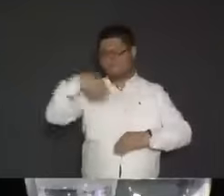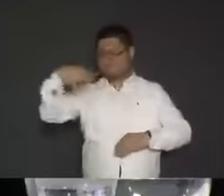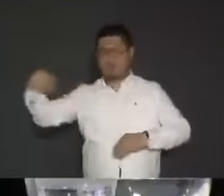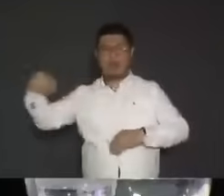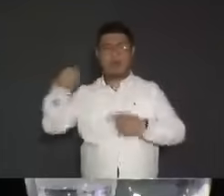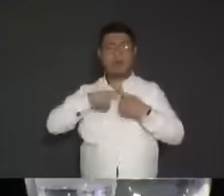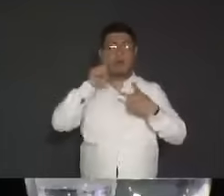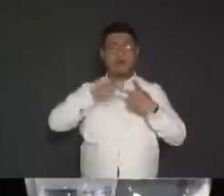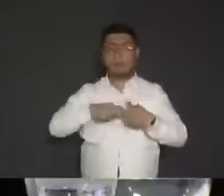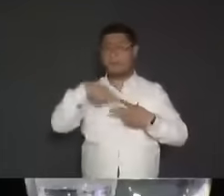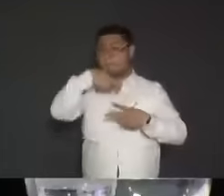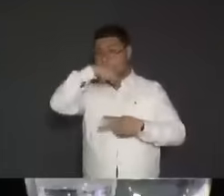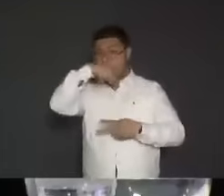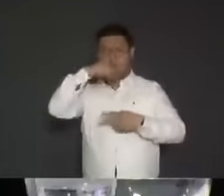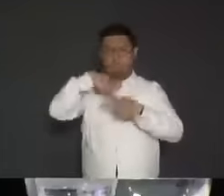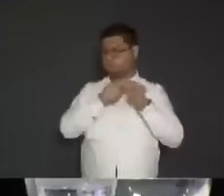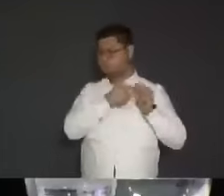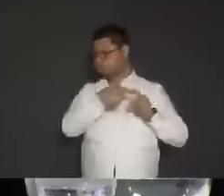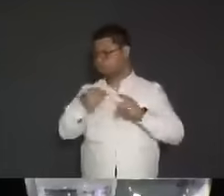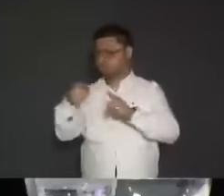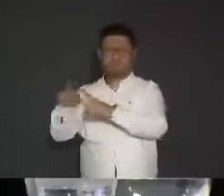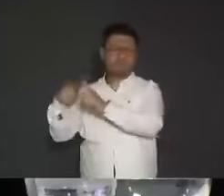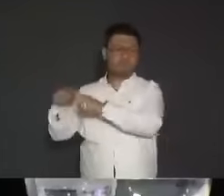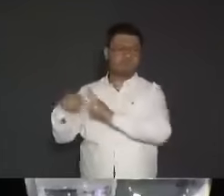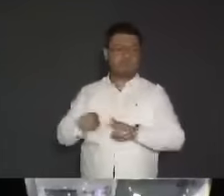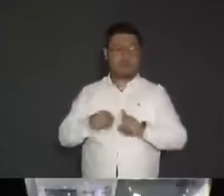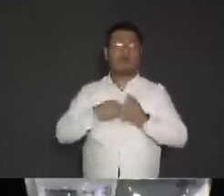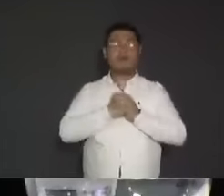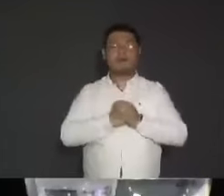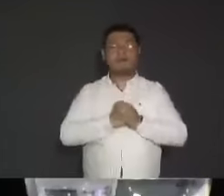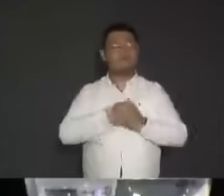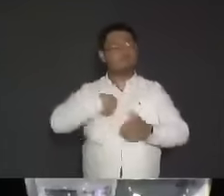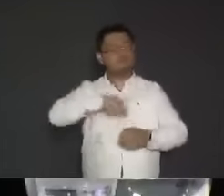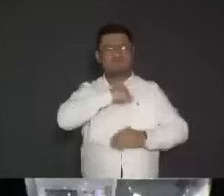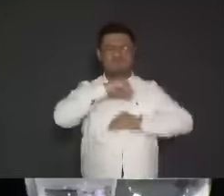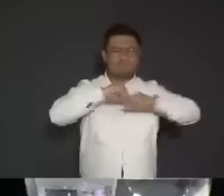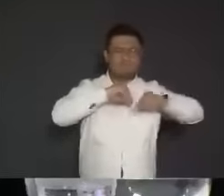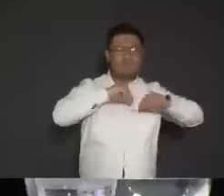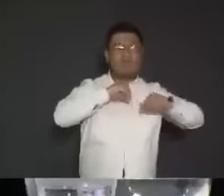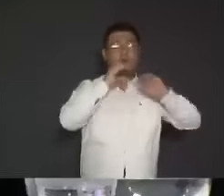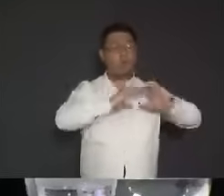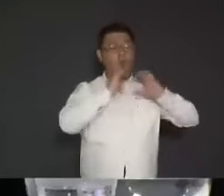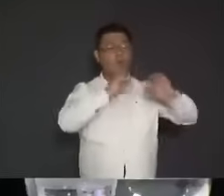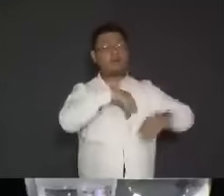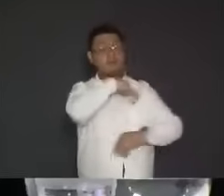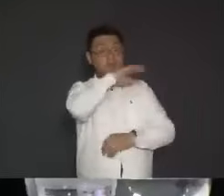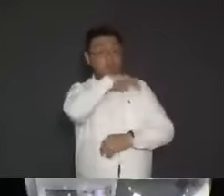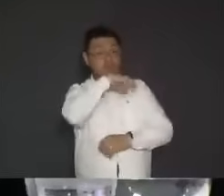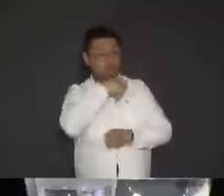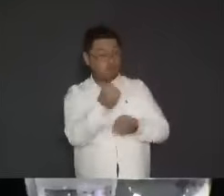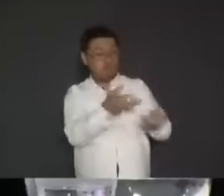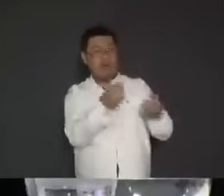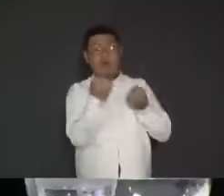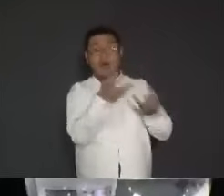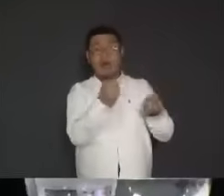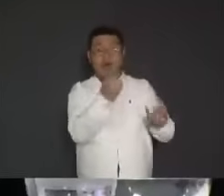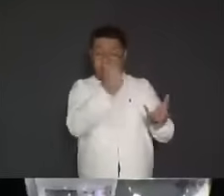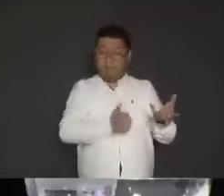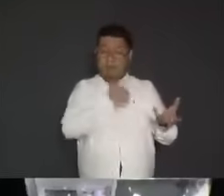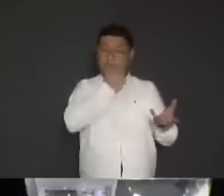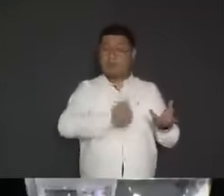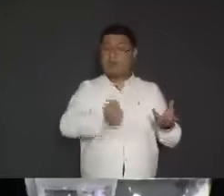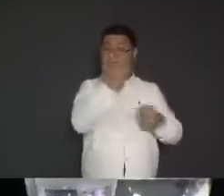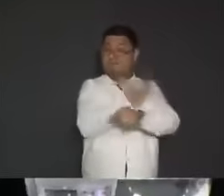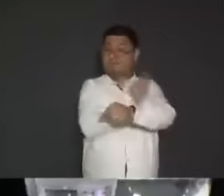blanca, jalep y pavo de monte. Impulsaremos un plan de tratamiento de la basura para producir electricidad y evitar